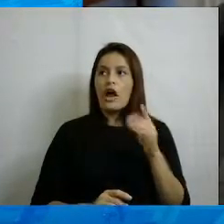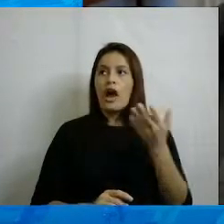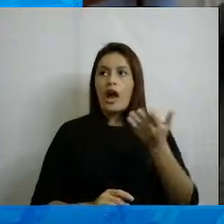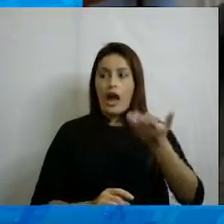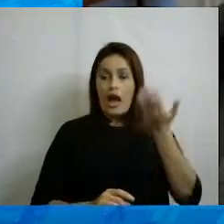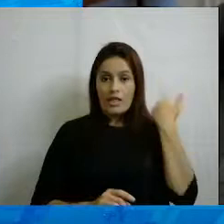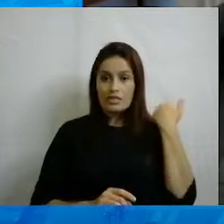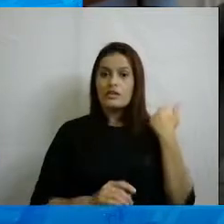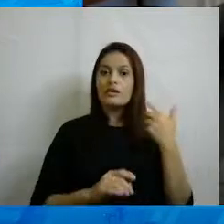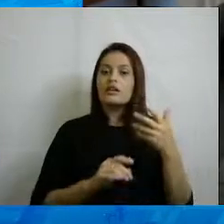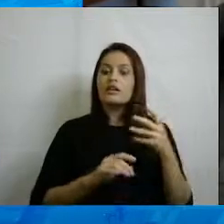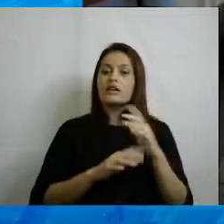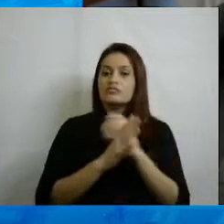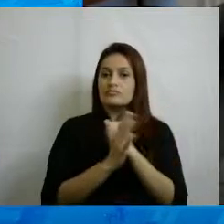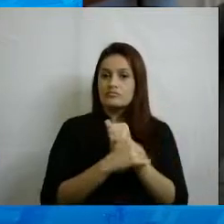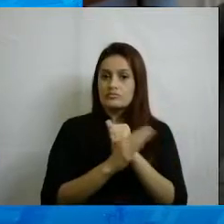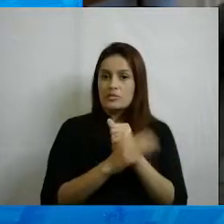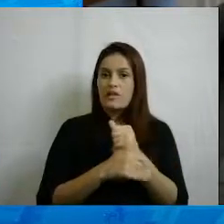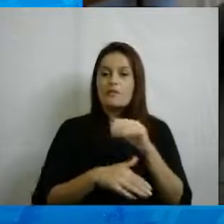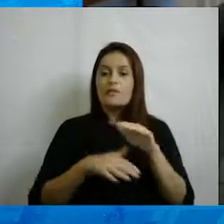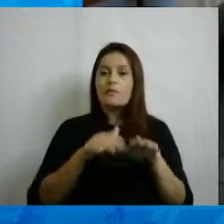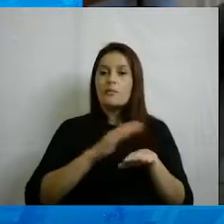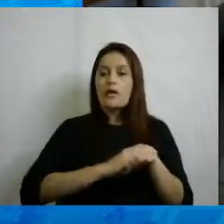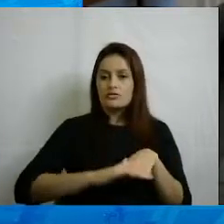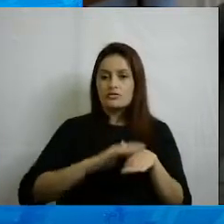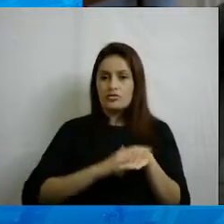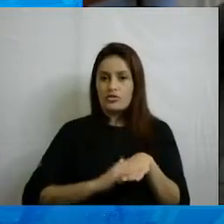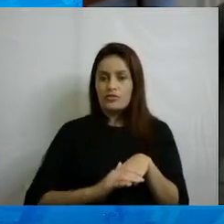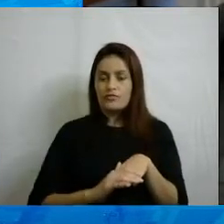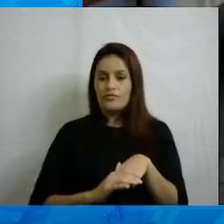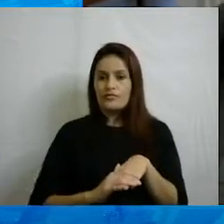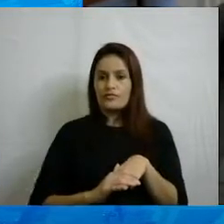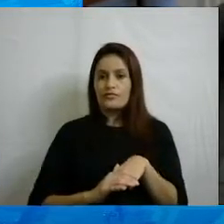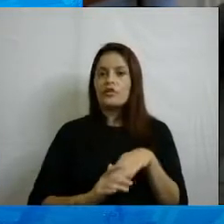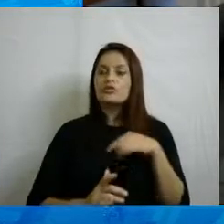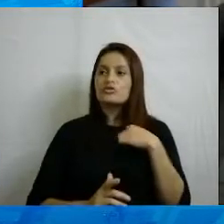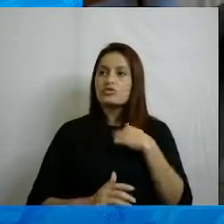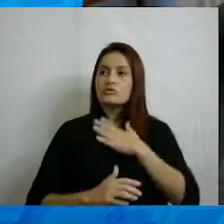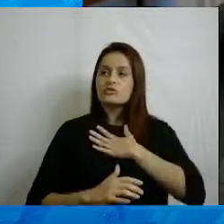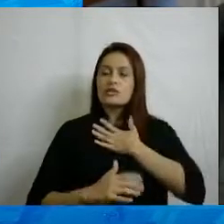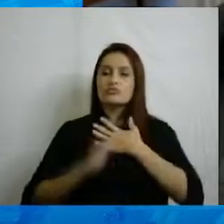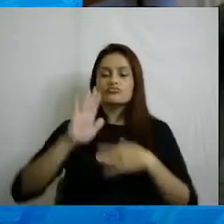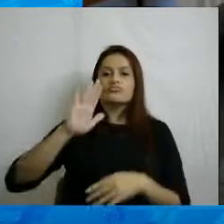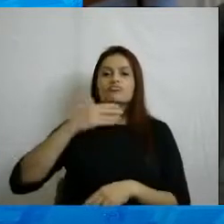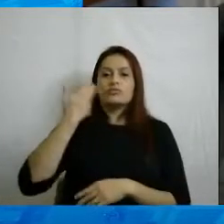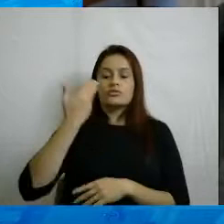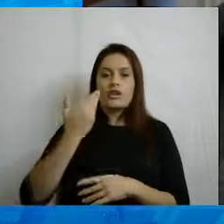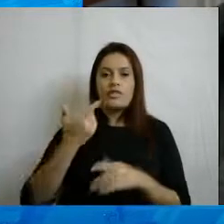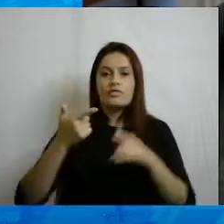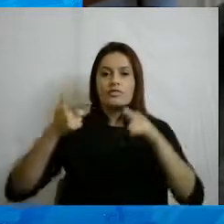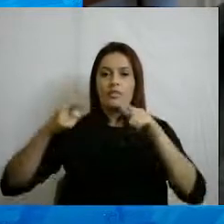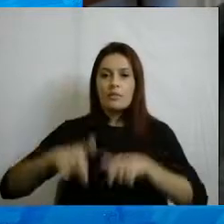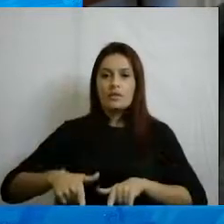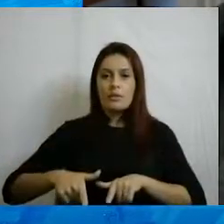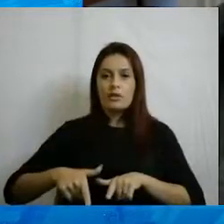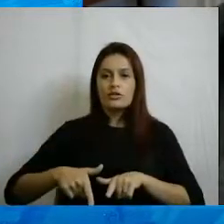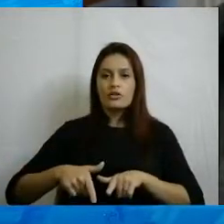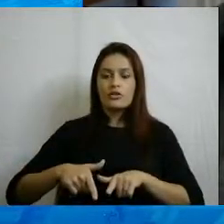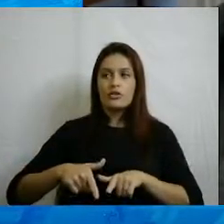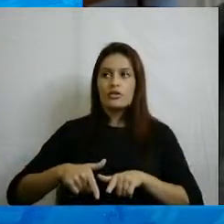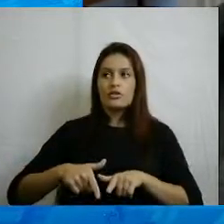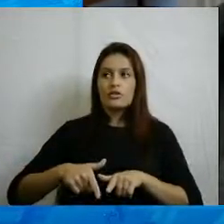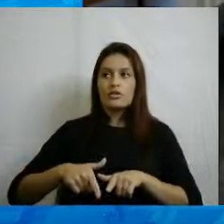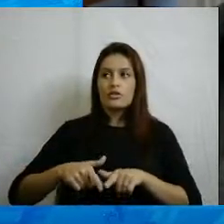pleno Manso. Entonces, yo sé lo que pasa. Entonces, para mí, me siento pasada a llevar de parte del Departamento de Inspección